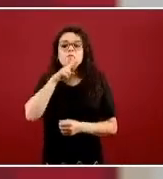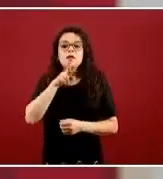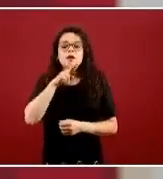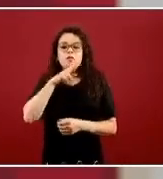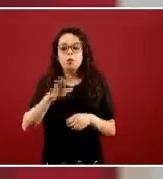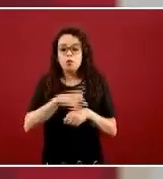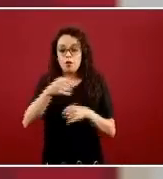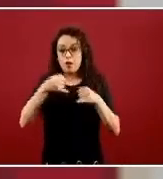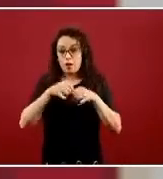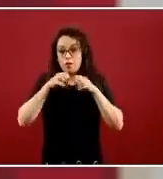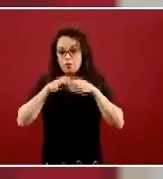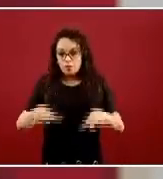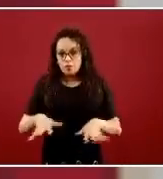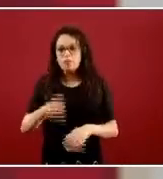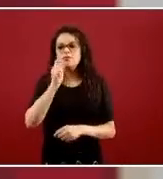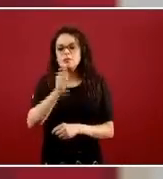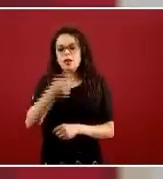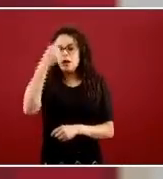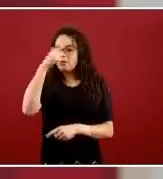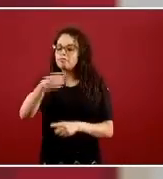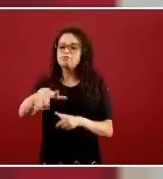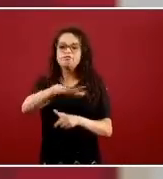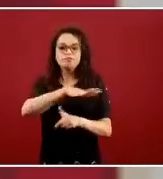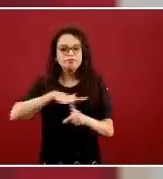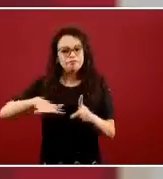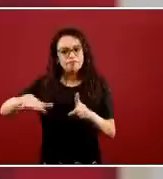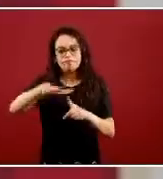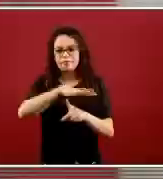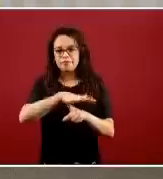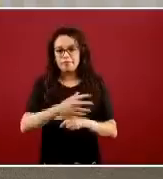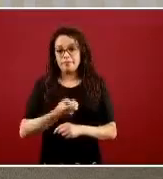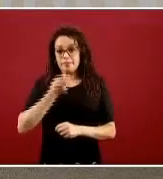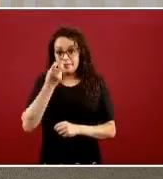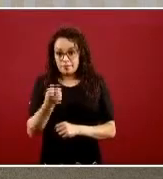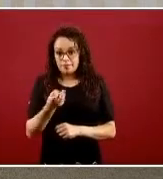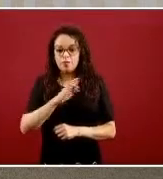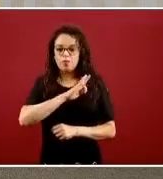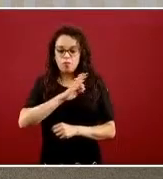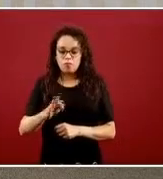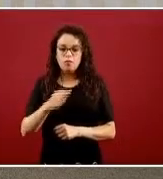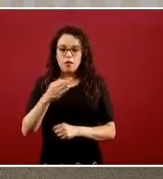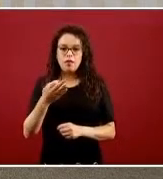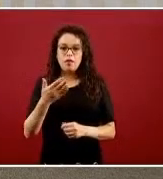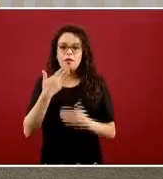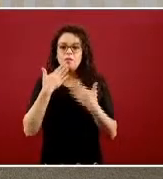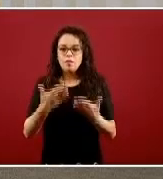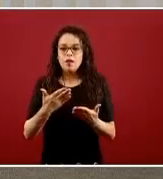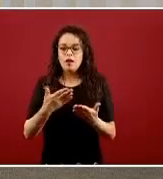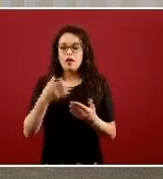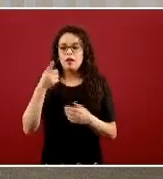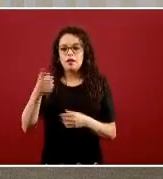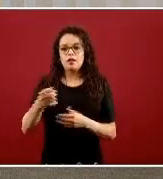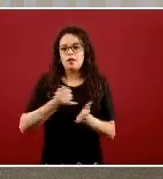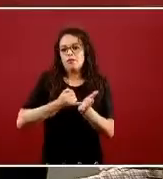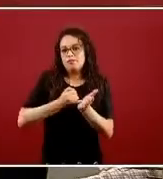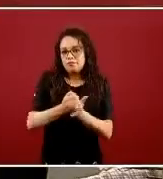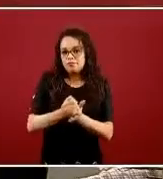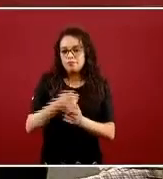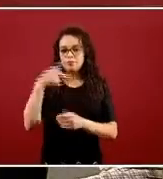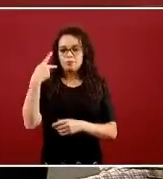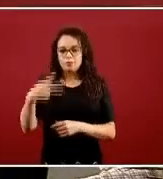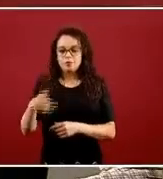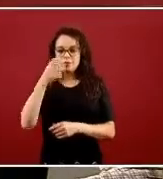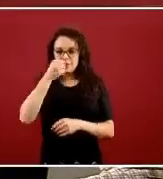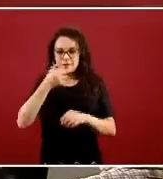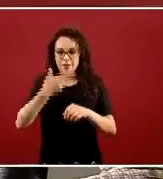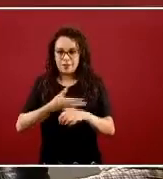para ustedes y se verá reflejada en mejores decisiones por parte de la Secretaría de Salud. Muchas gracias,